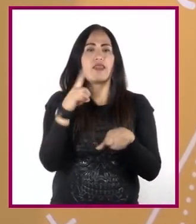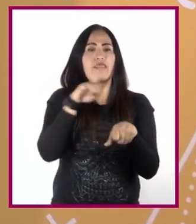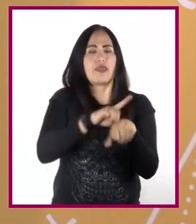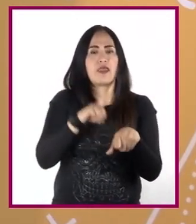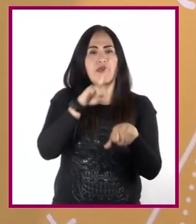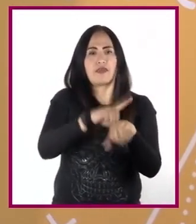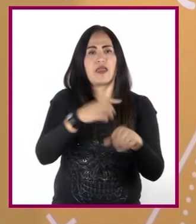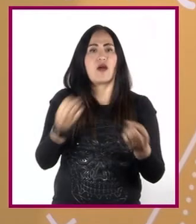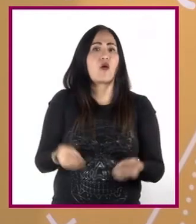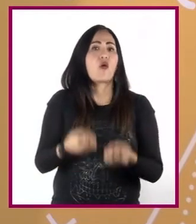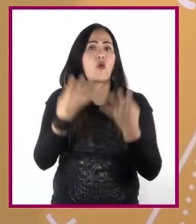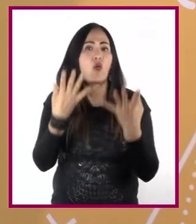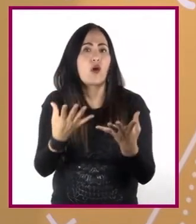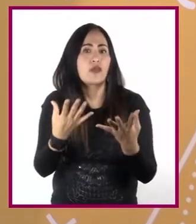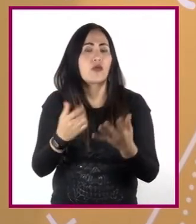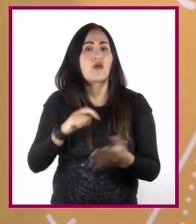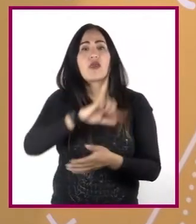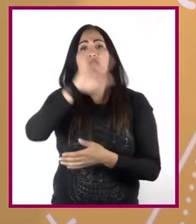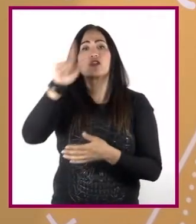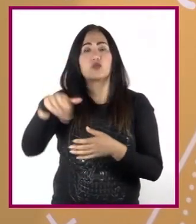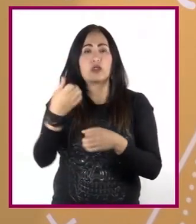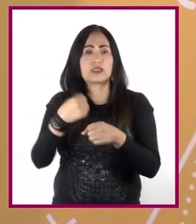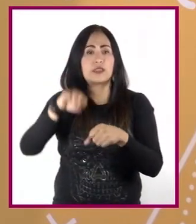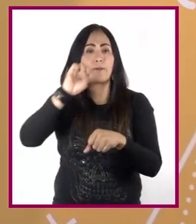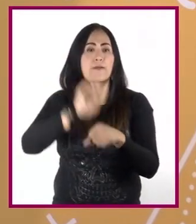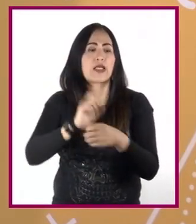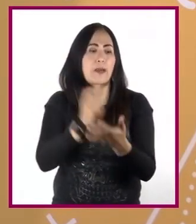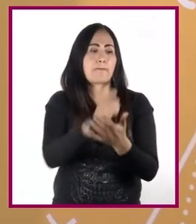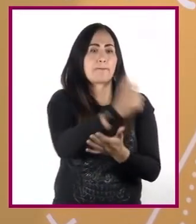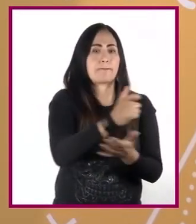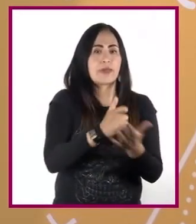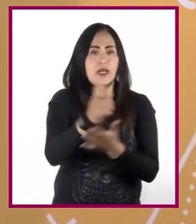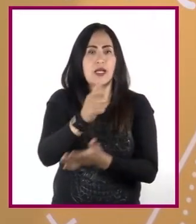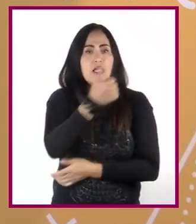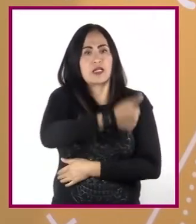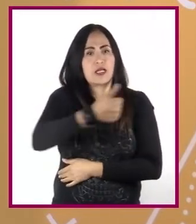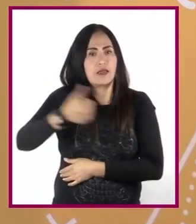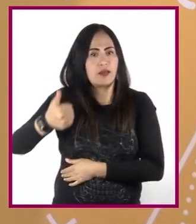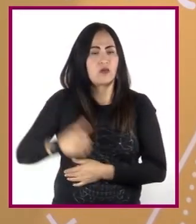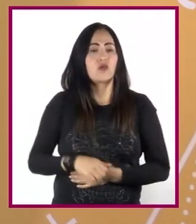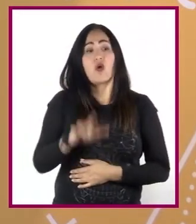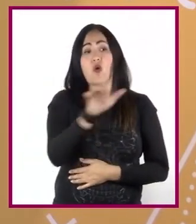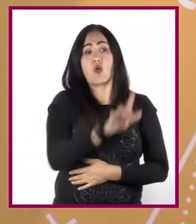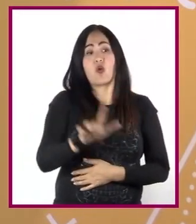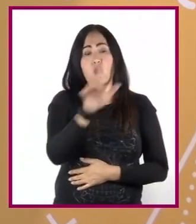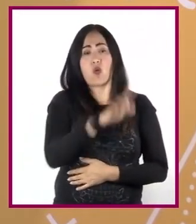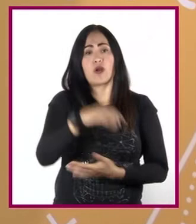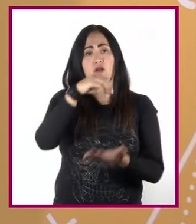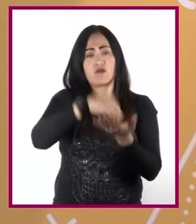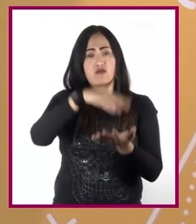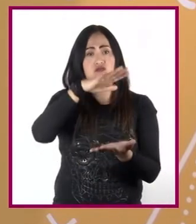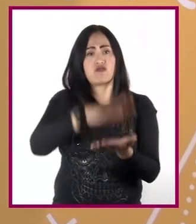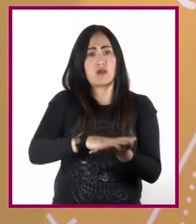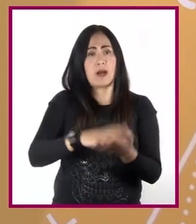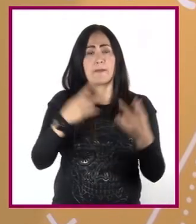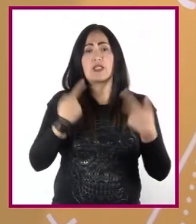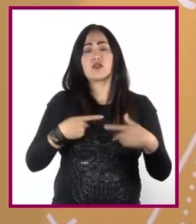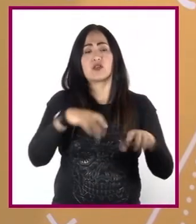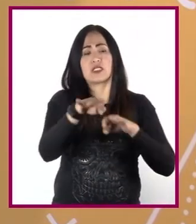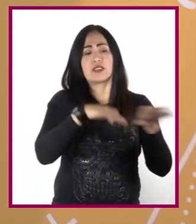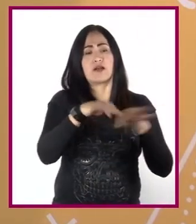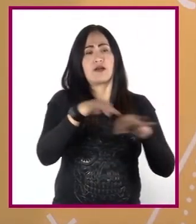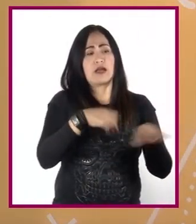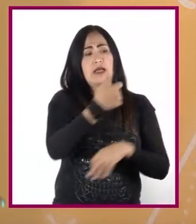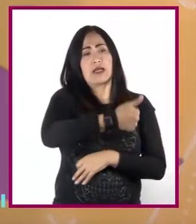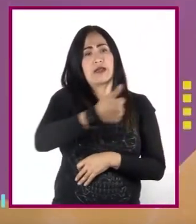para saber cuánto es lo que tiene que pagar a la semana a cada uno. El lunes registró lo que ganó cada empleado de acuerdo a